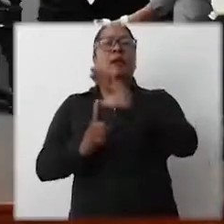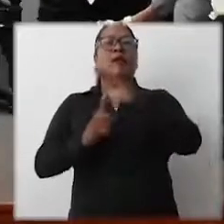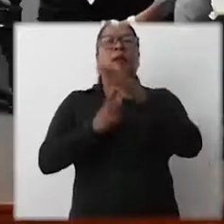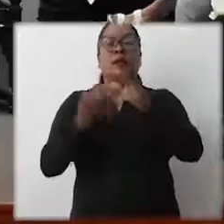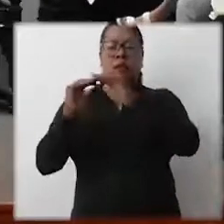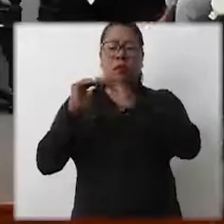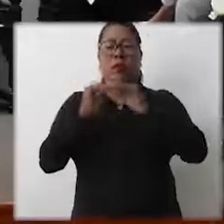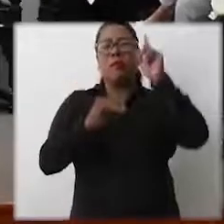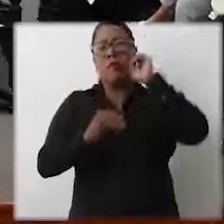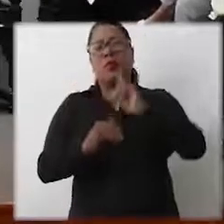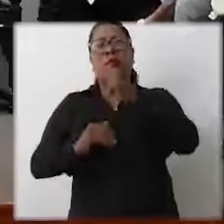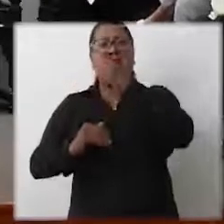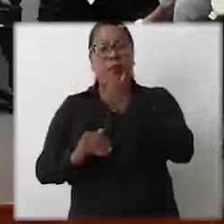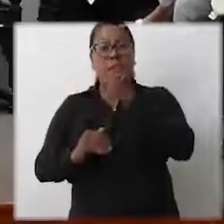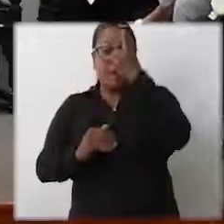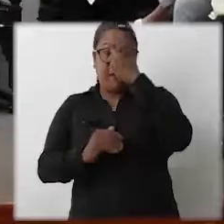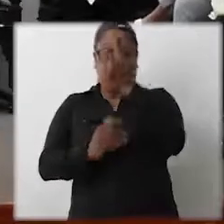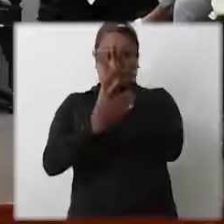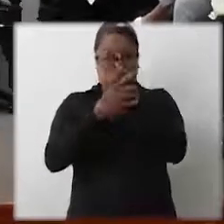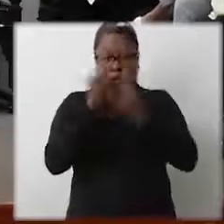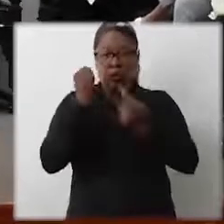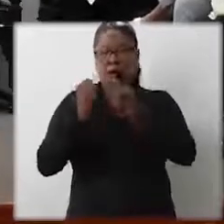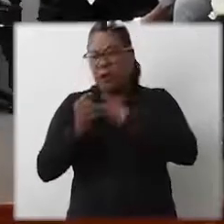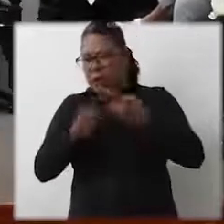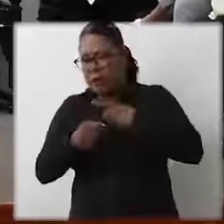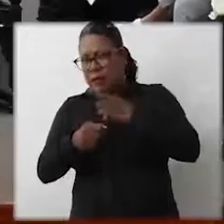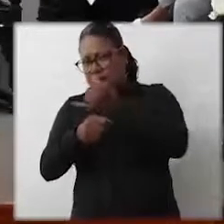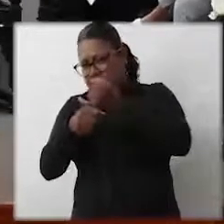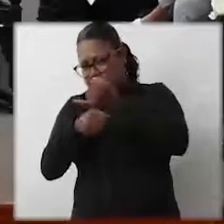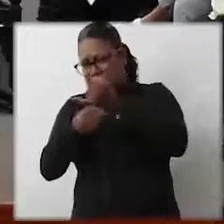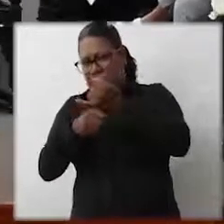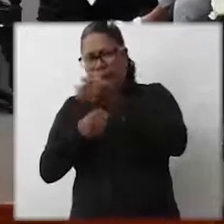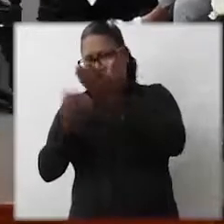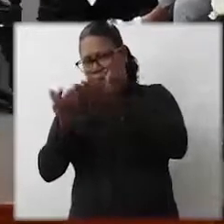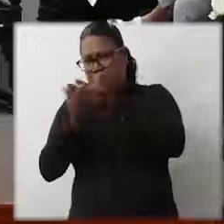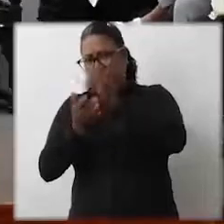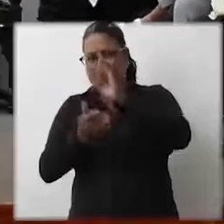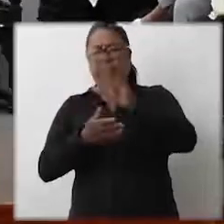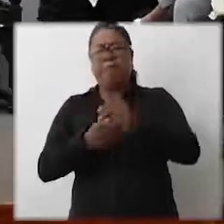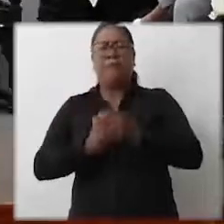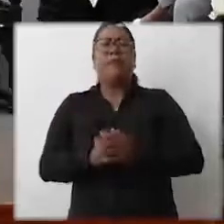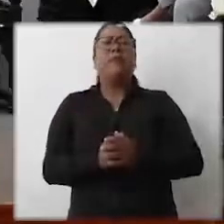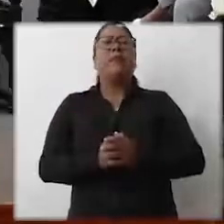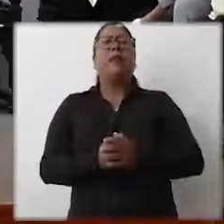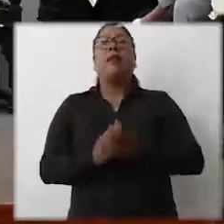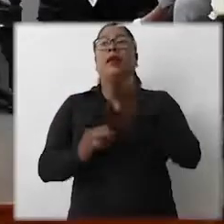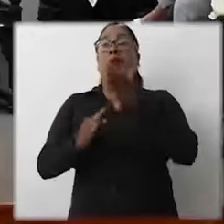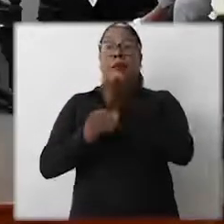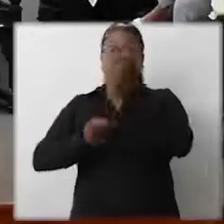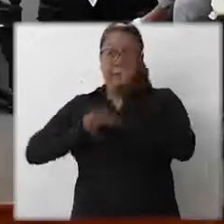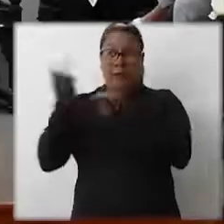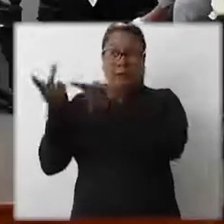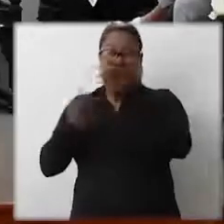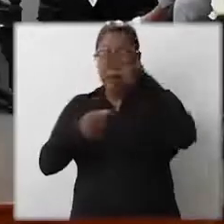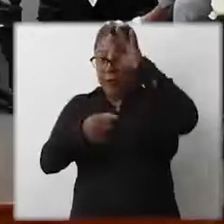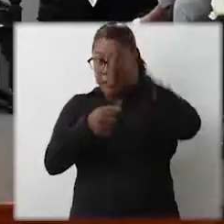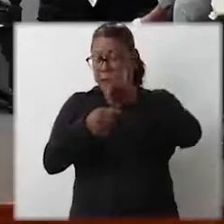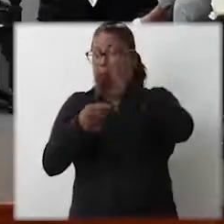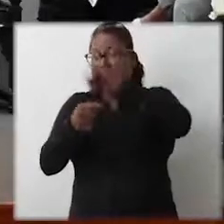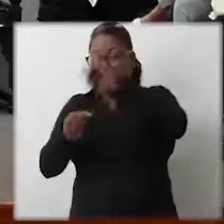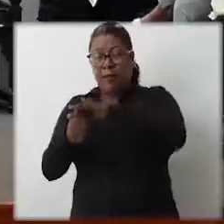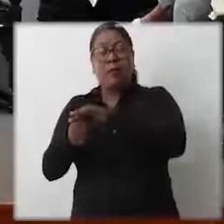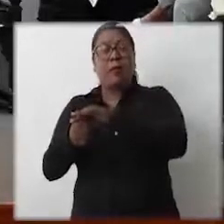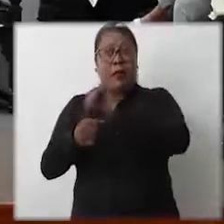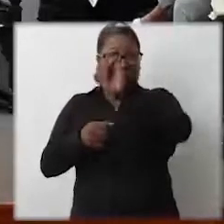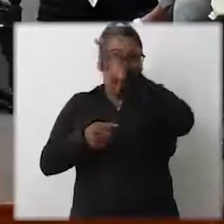Campos sea turnado a la Comisión de Normatividad y Nomenclatura Municipal, así como a la Comisión de Igualdad de Género, para que de